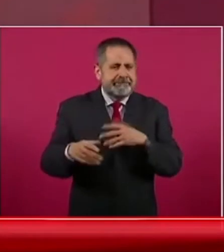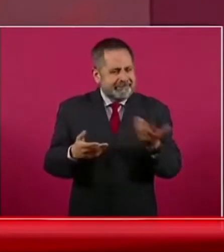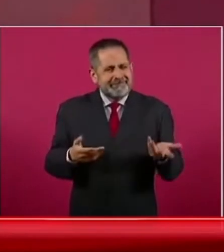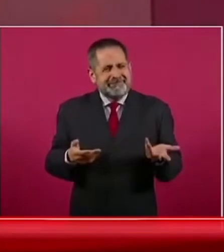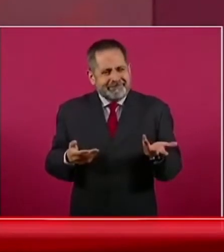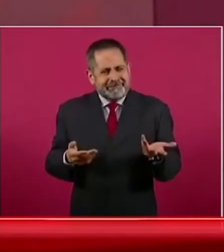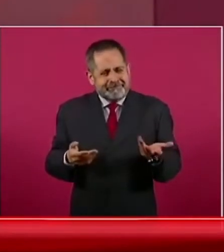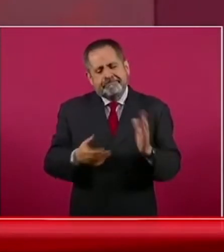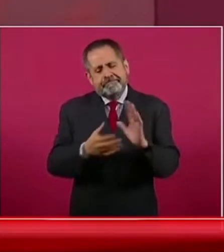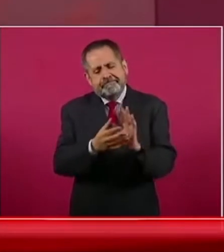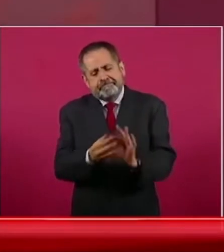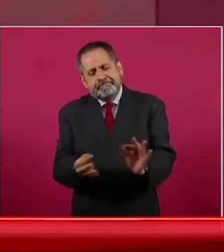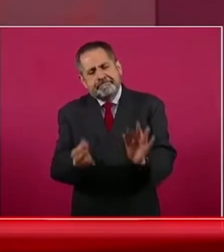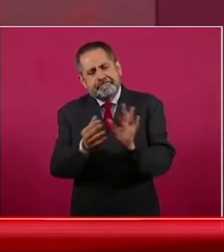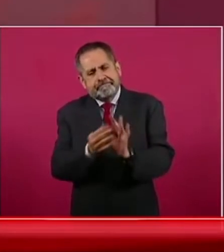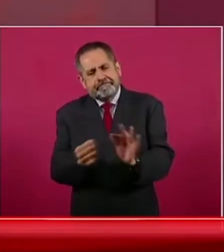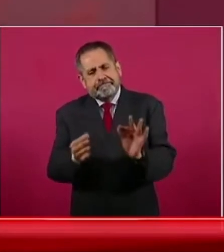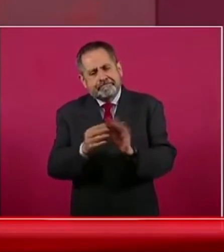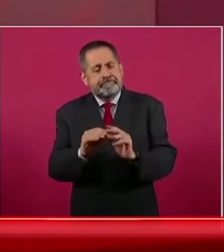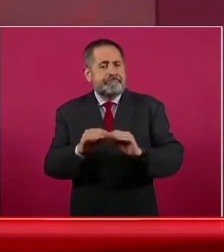Estuvimos informando mucho